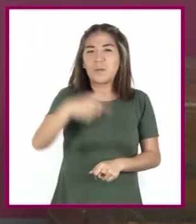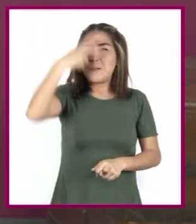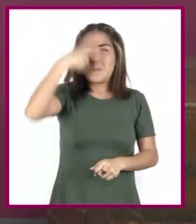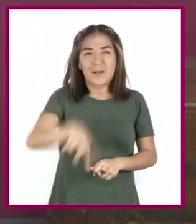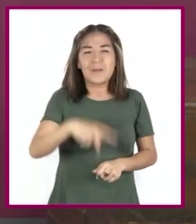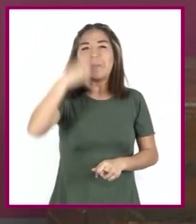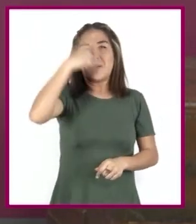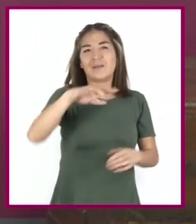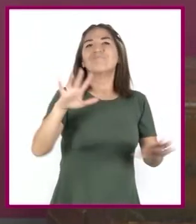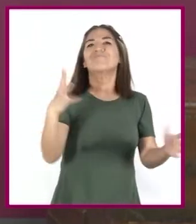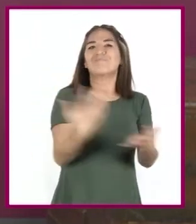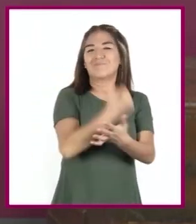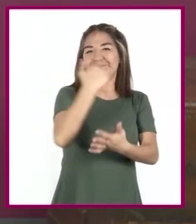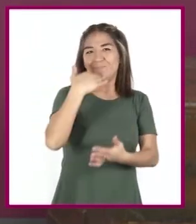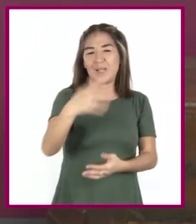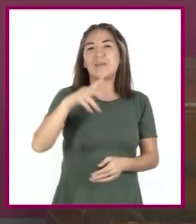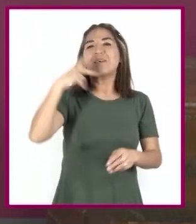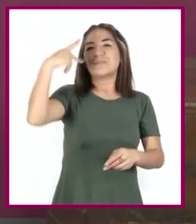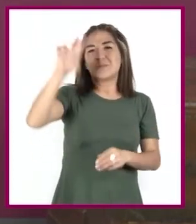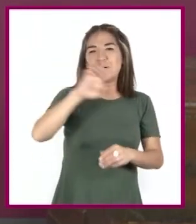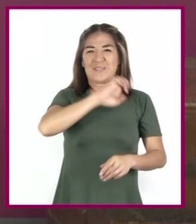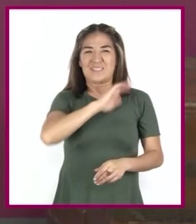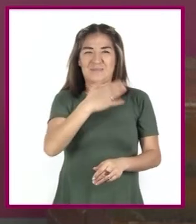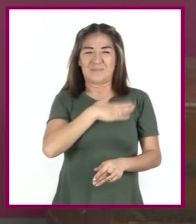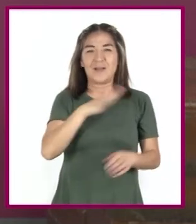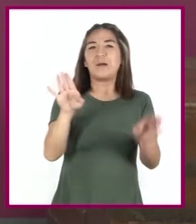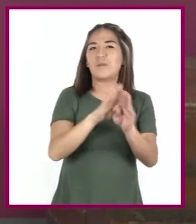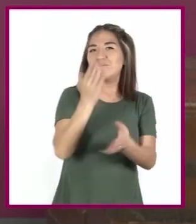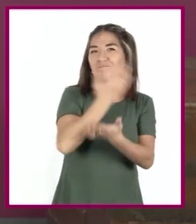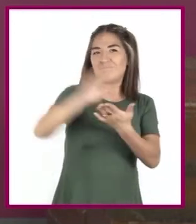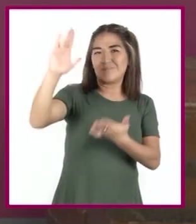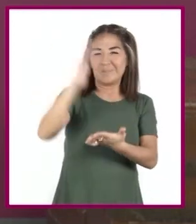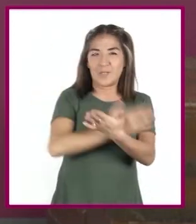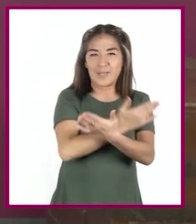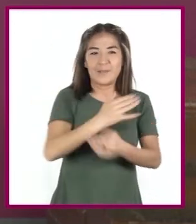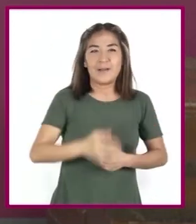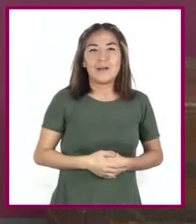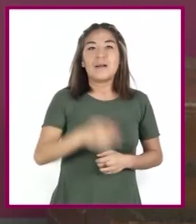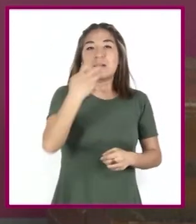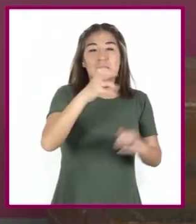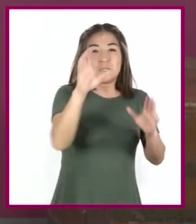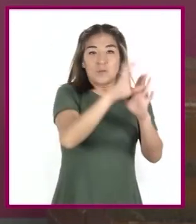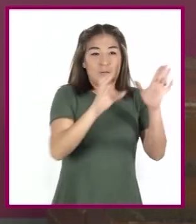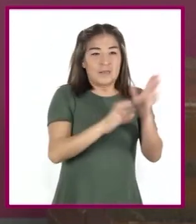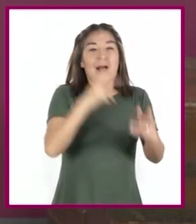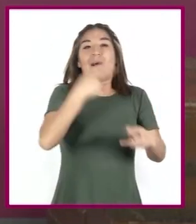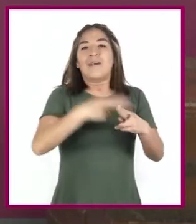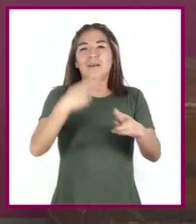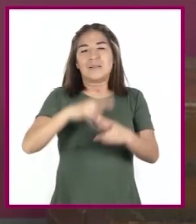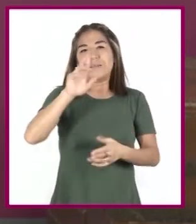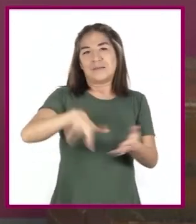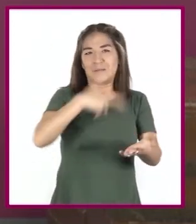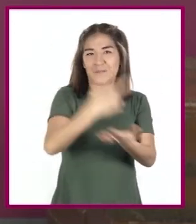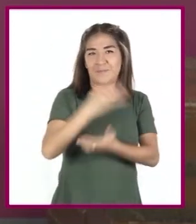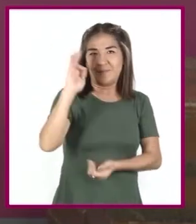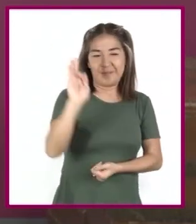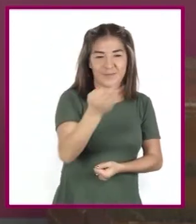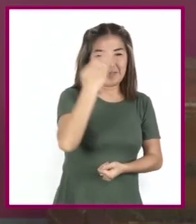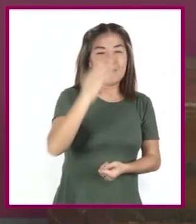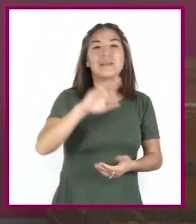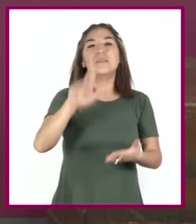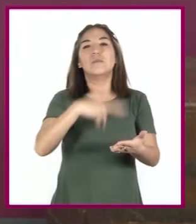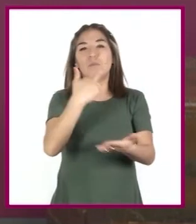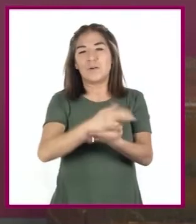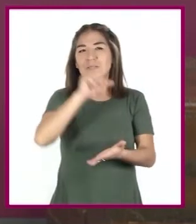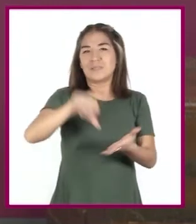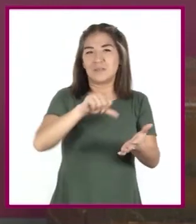logró independizarse de España. Desde la monarquía constitucional hasta la República Federal, la República Central